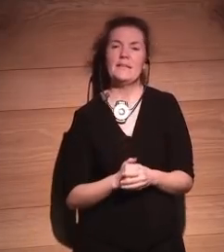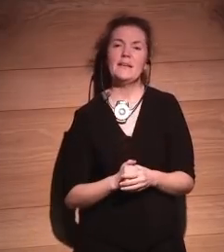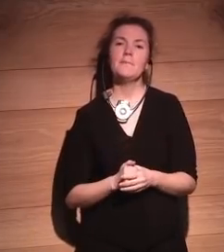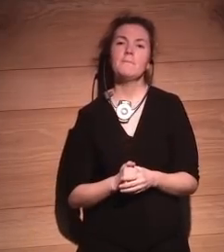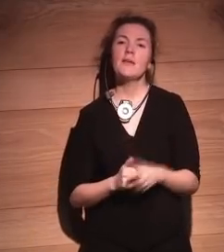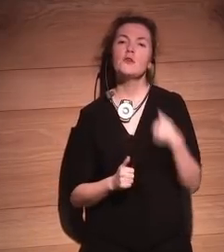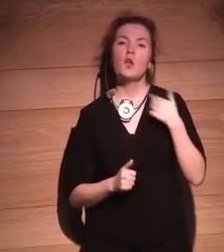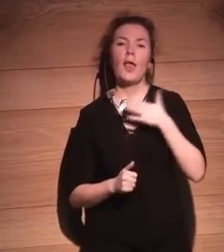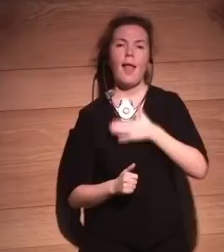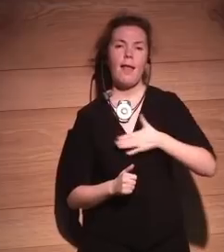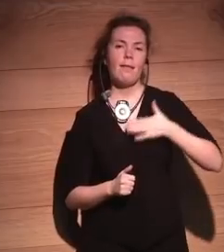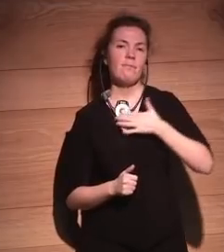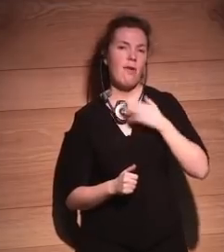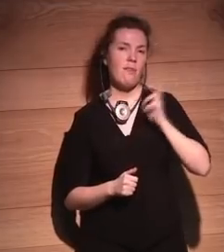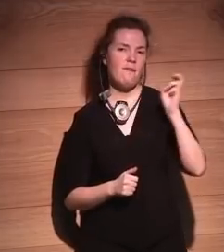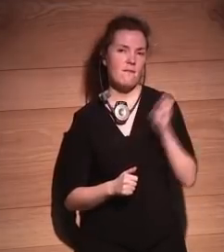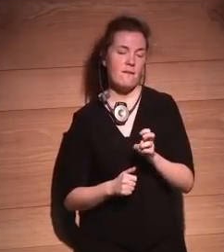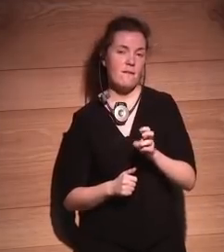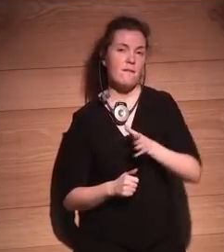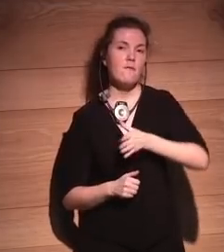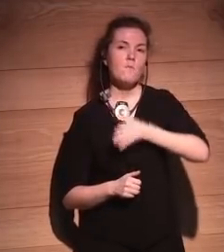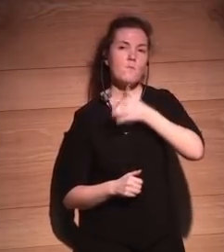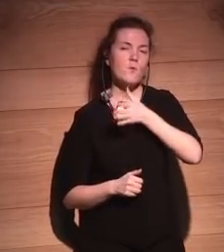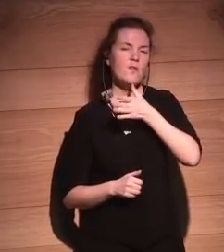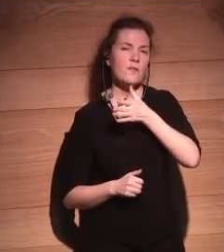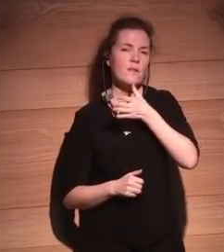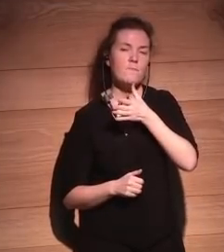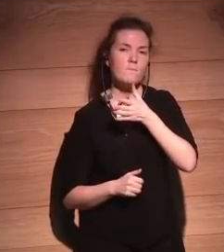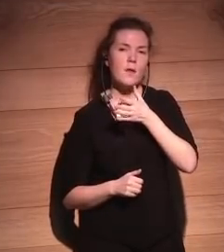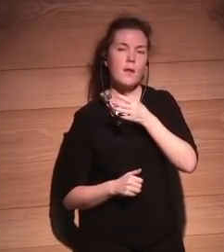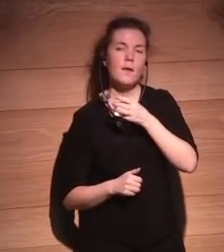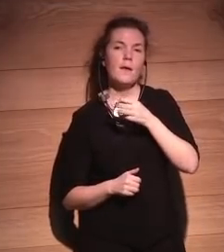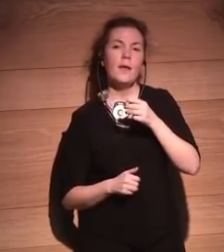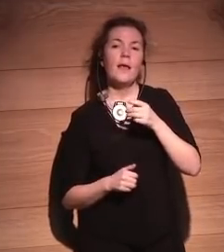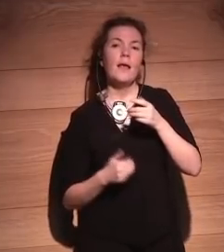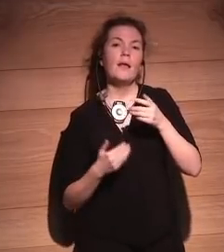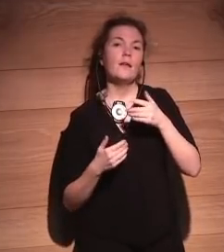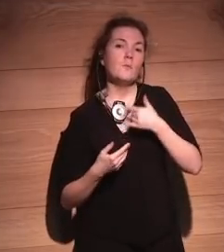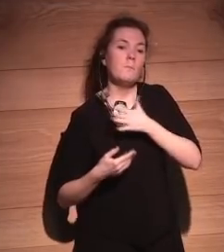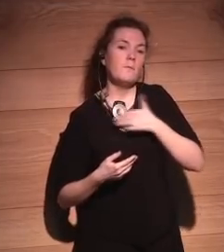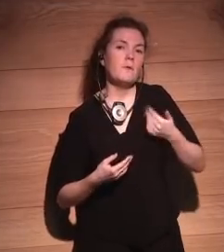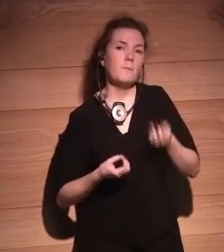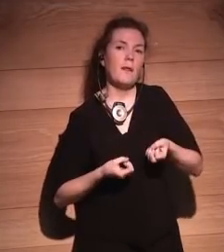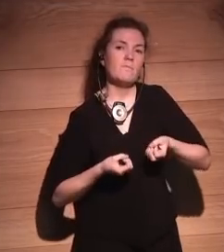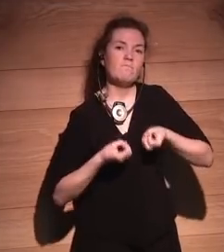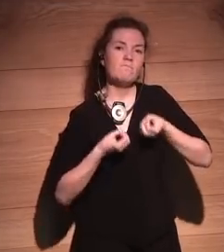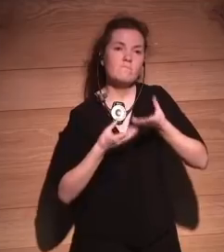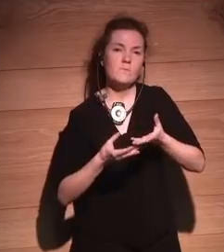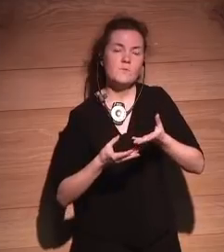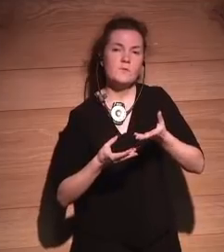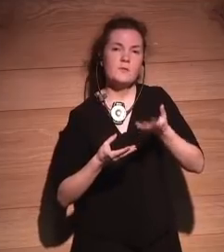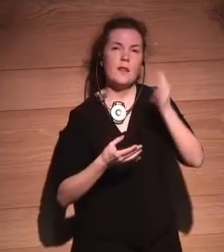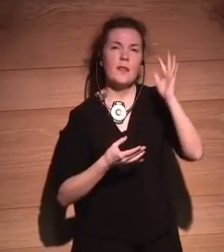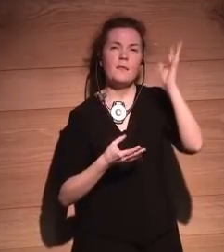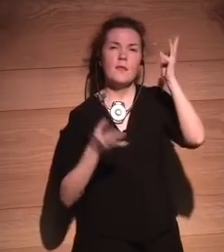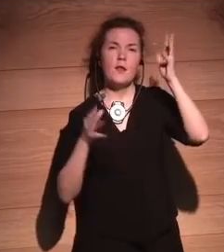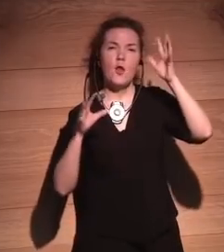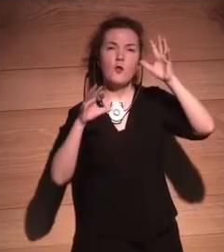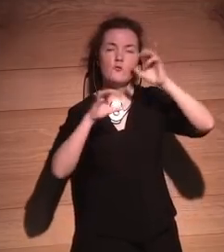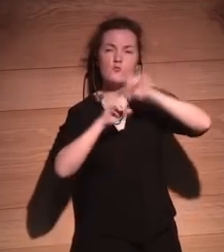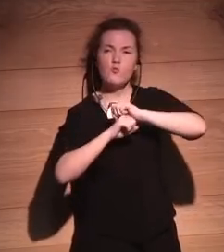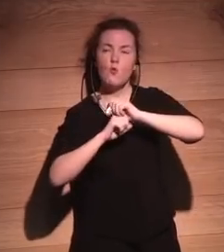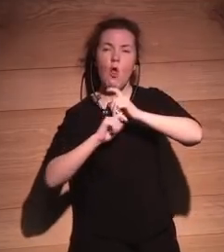Estoy encantado de estar aquí, sobre todo porque he podido dejar el cielo oscuro de